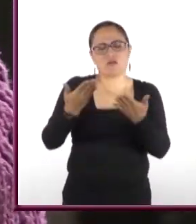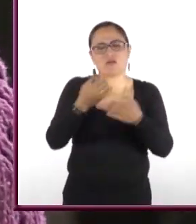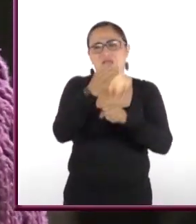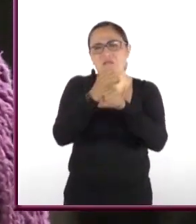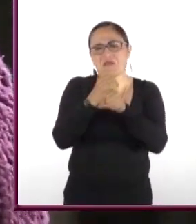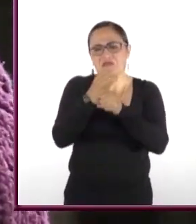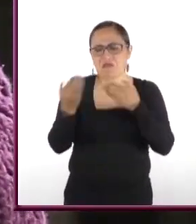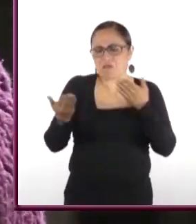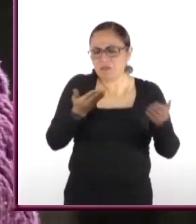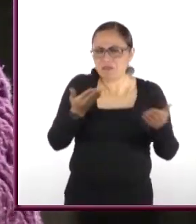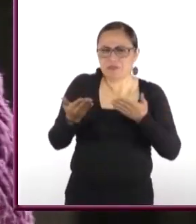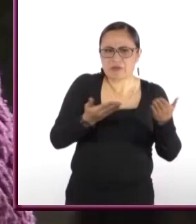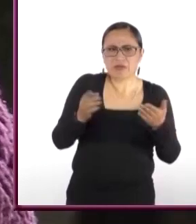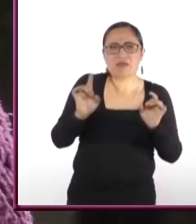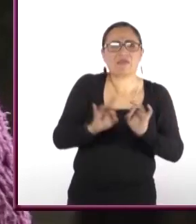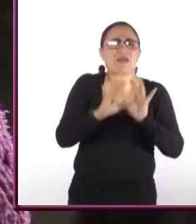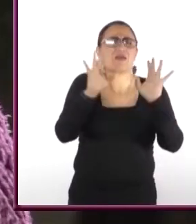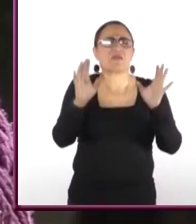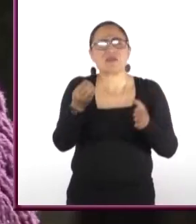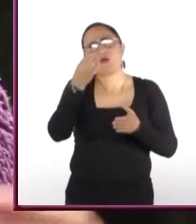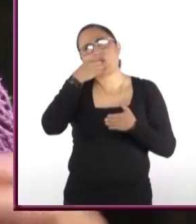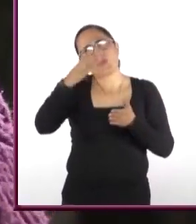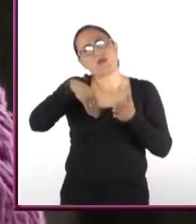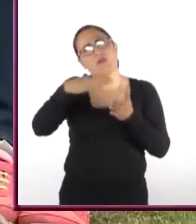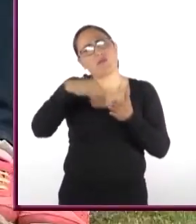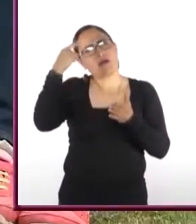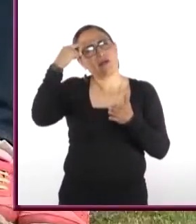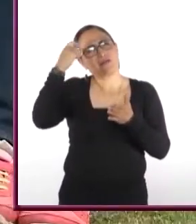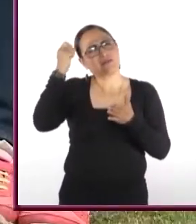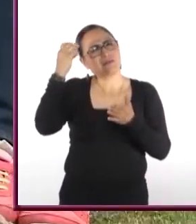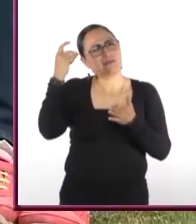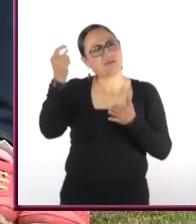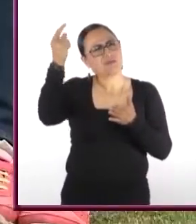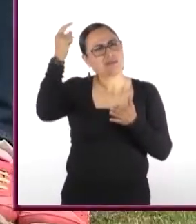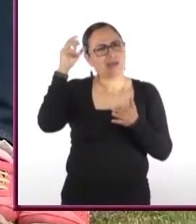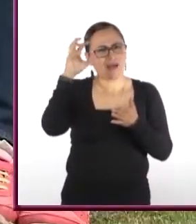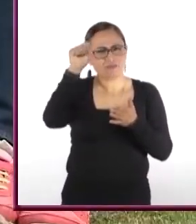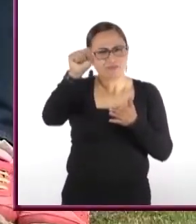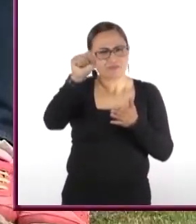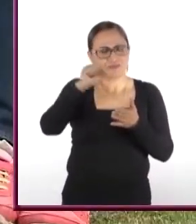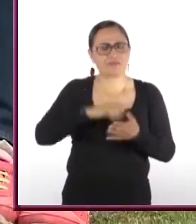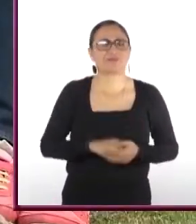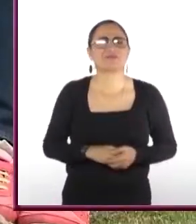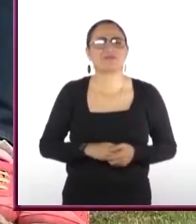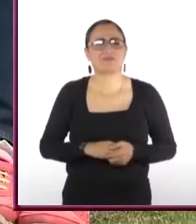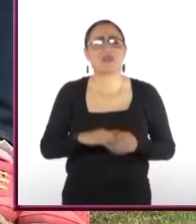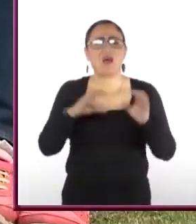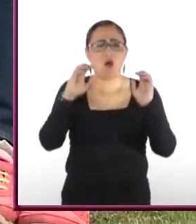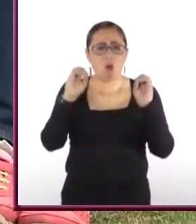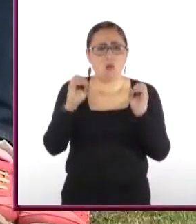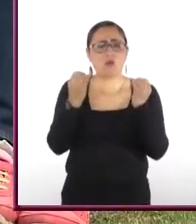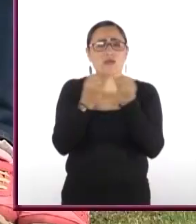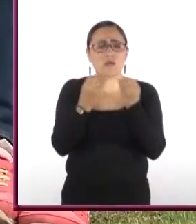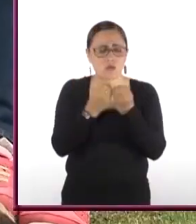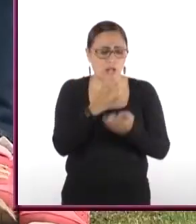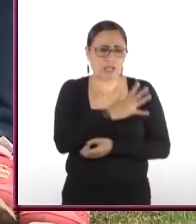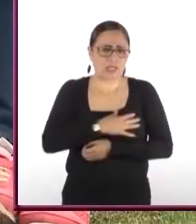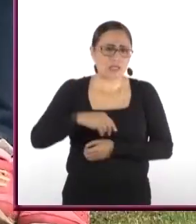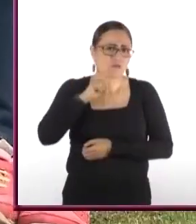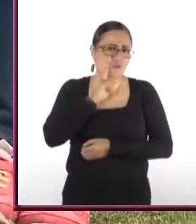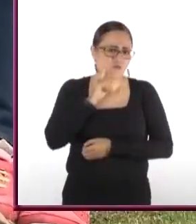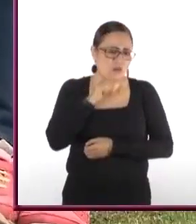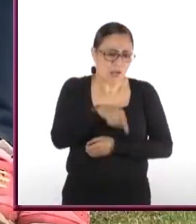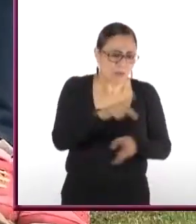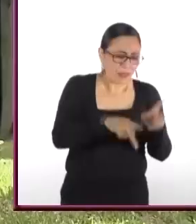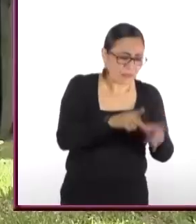compañeros. Y luego, mientras estás cocinando, dices, ah, ahí está, ¿no? O mientras estoy hablando con mi